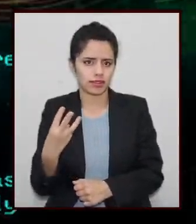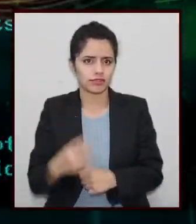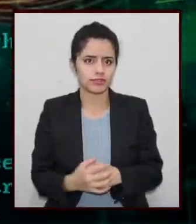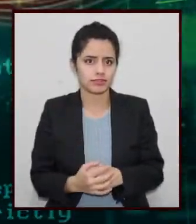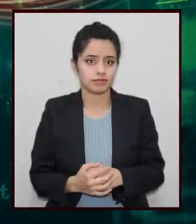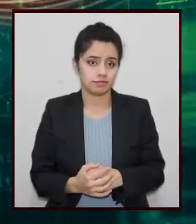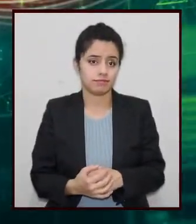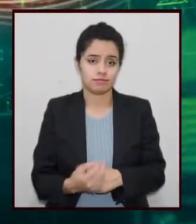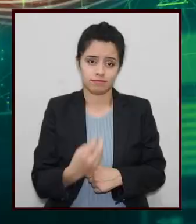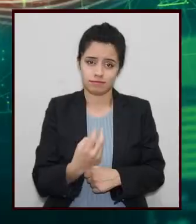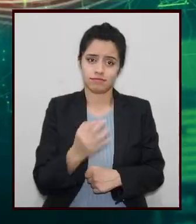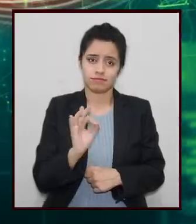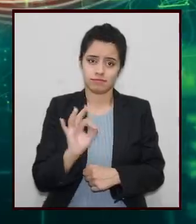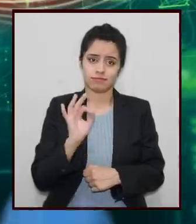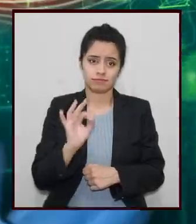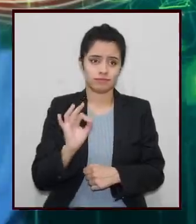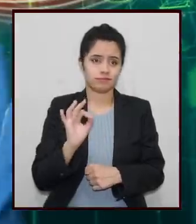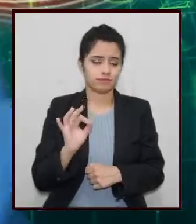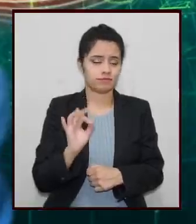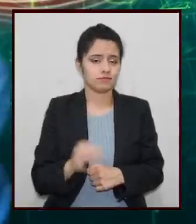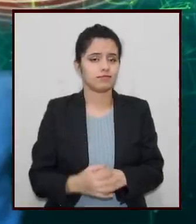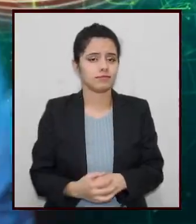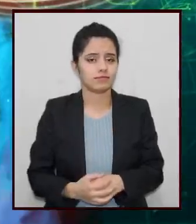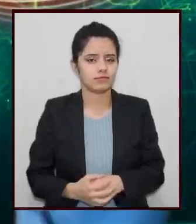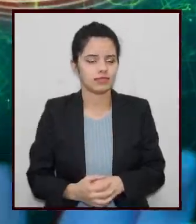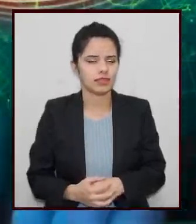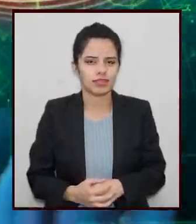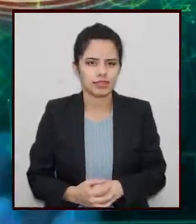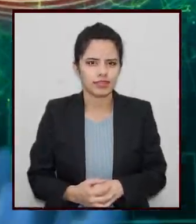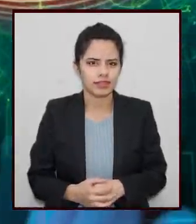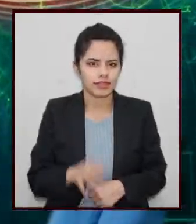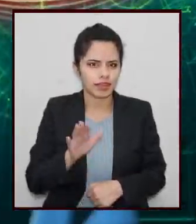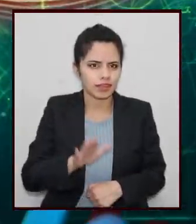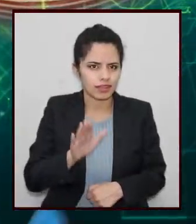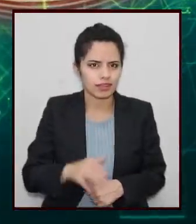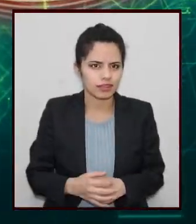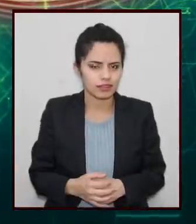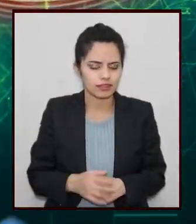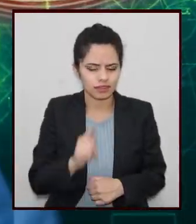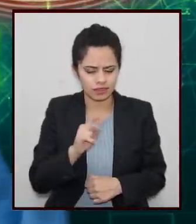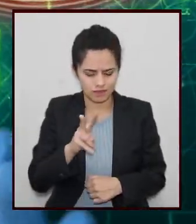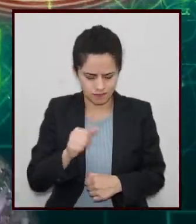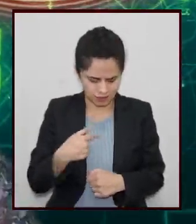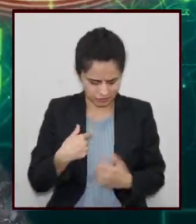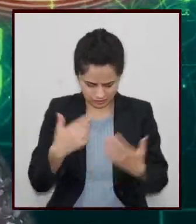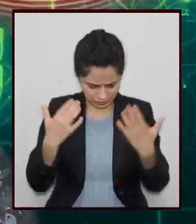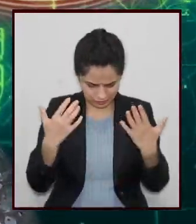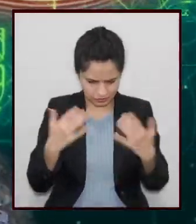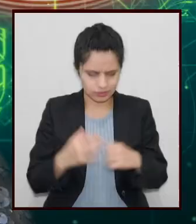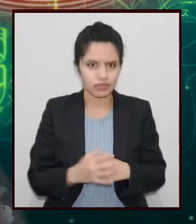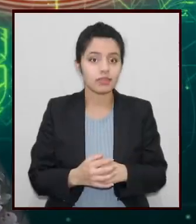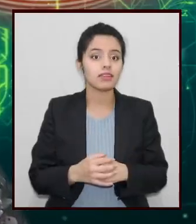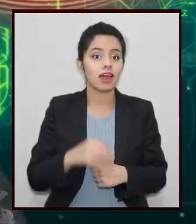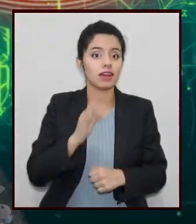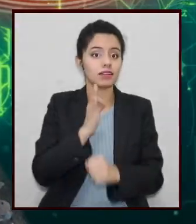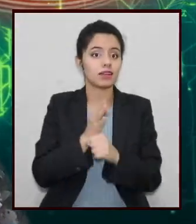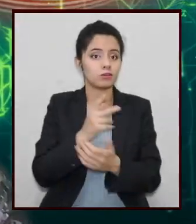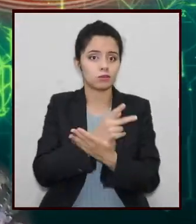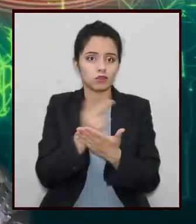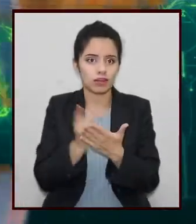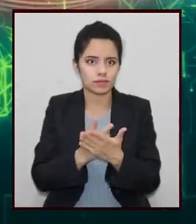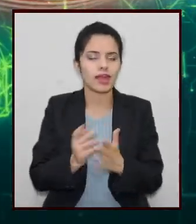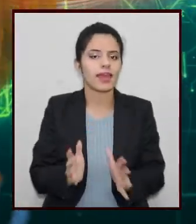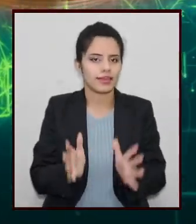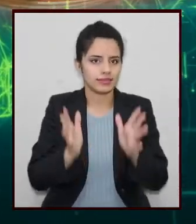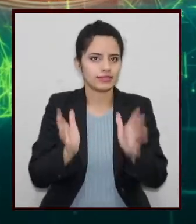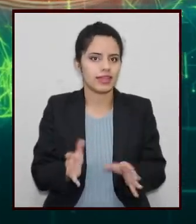tan chévere? ¿Qué pasa tan chévere? No, relájate, Tiba. Y bueno, en este programa ya